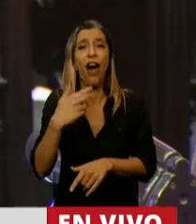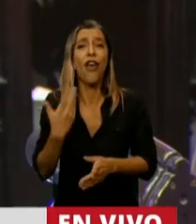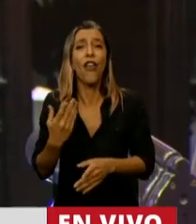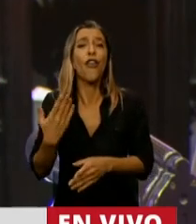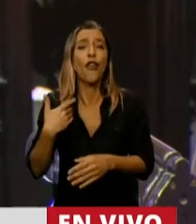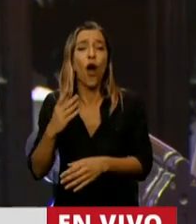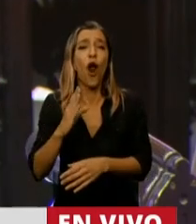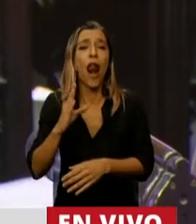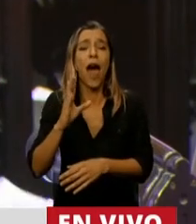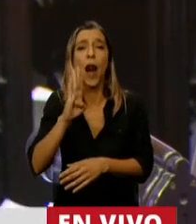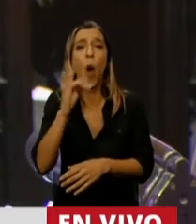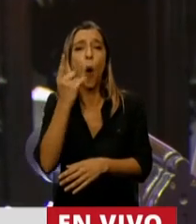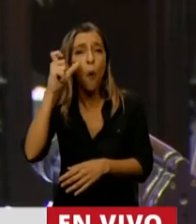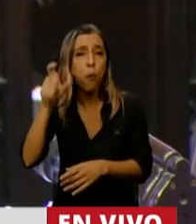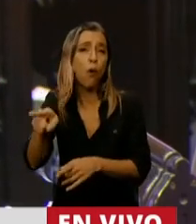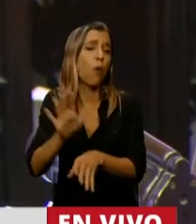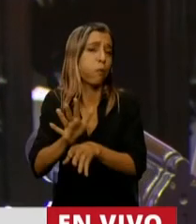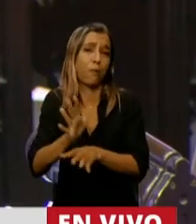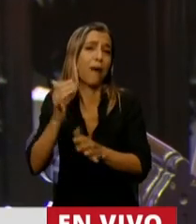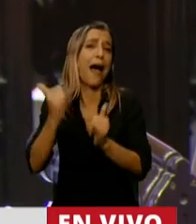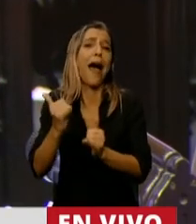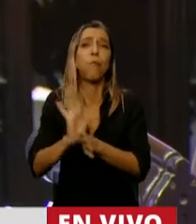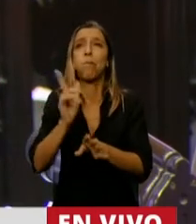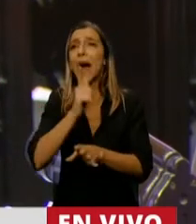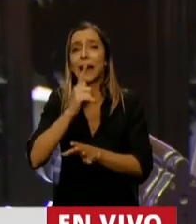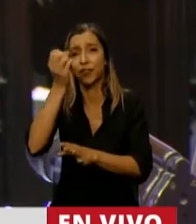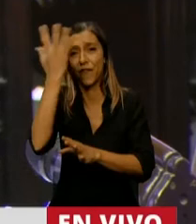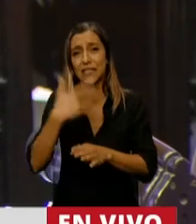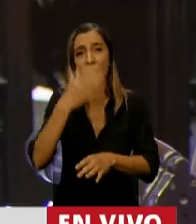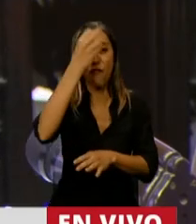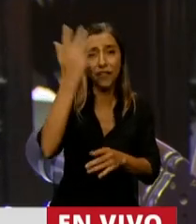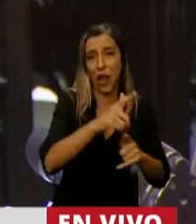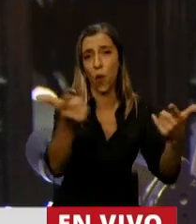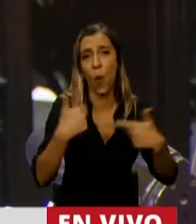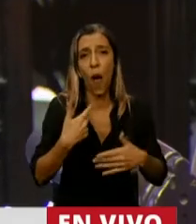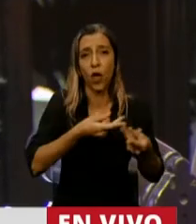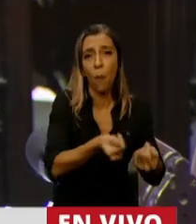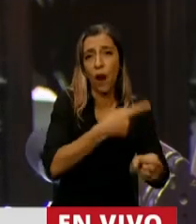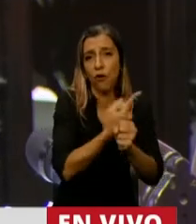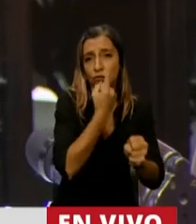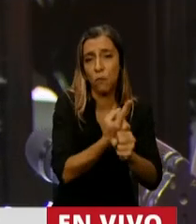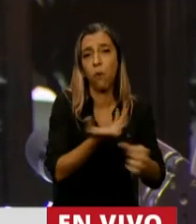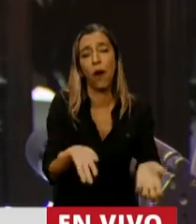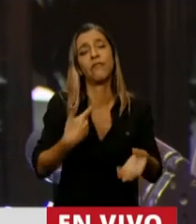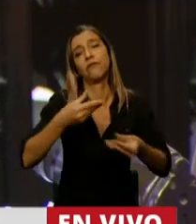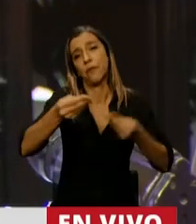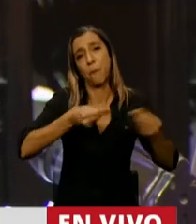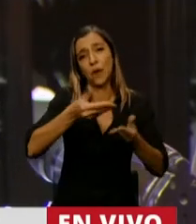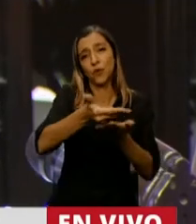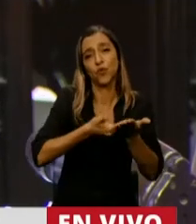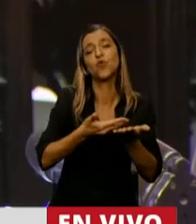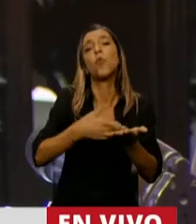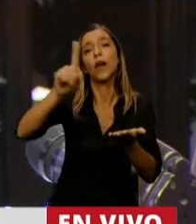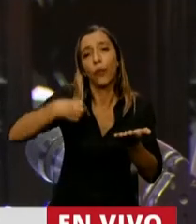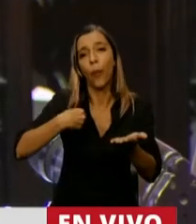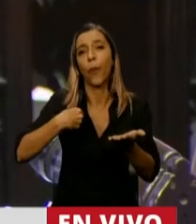dólar oficial. Nadie lo puede comprar, nadie lo puede conseguir. El presupuesto es el instrumento del